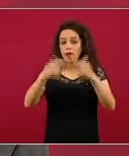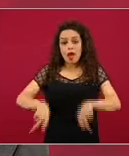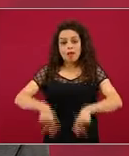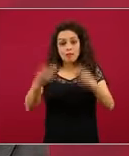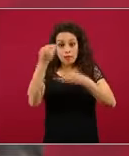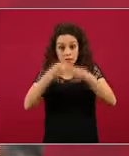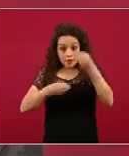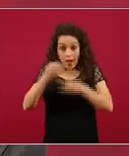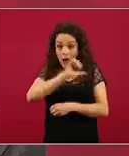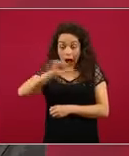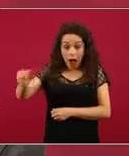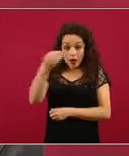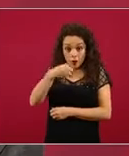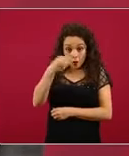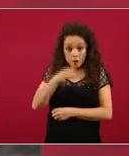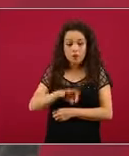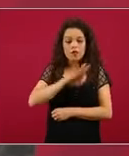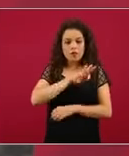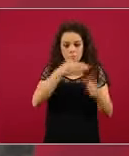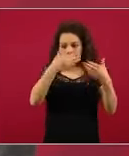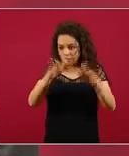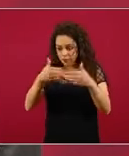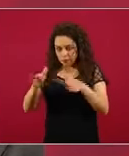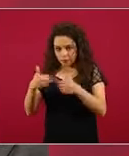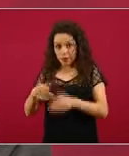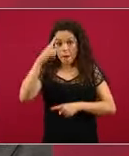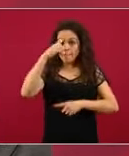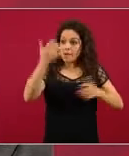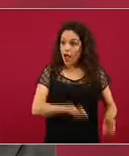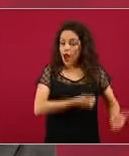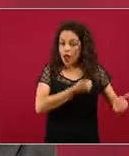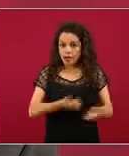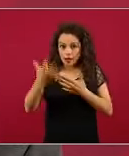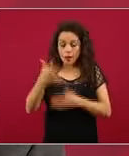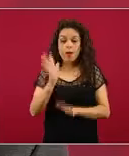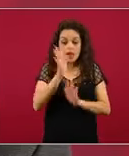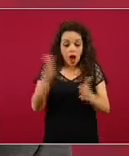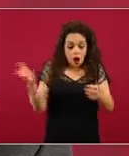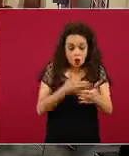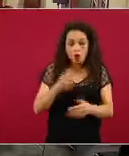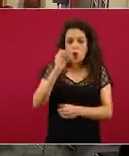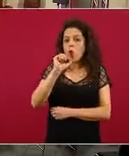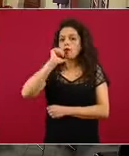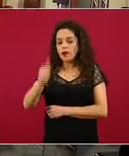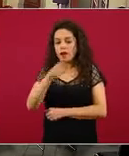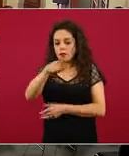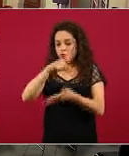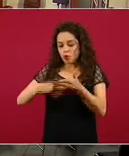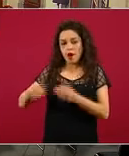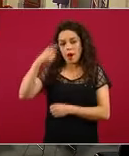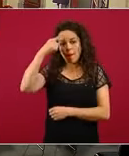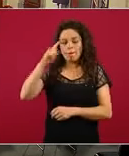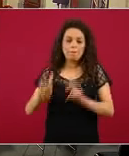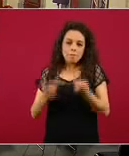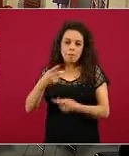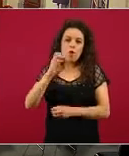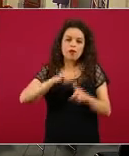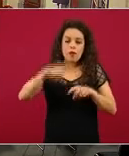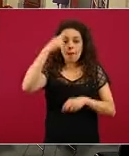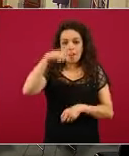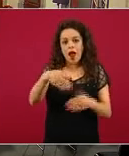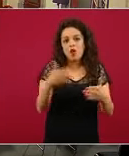alimento para llevar, preparados y no preparados. Muchas gracias. Por favor, usted y